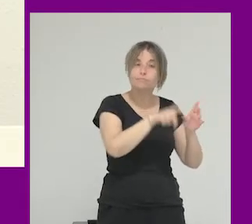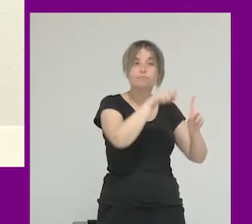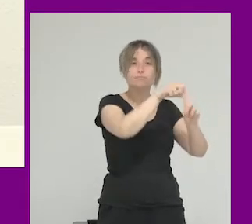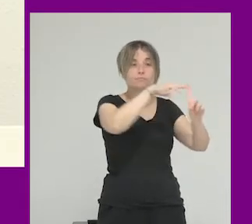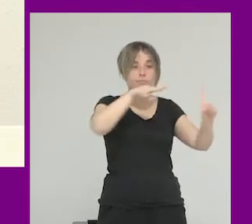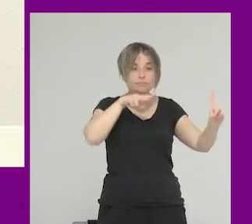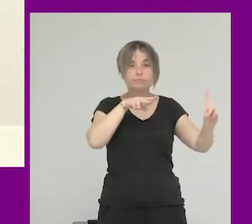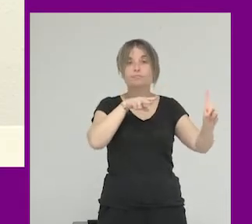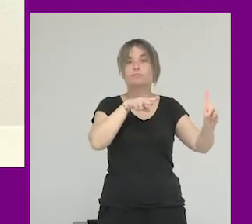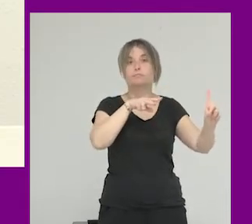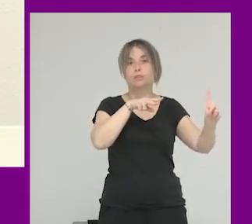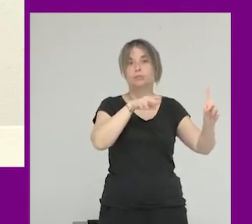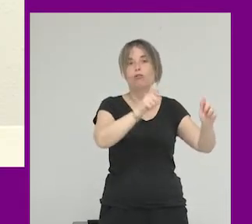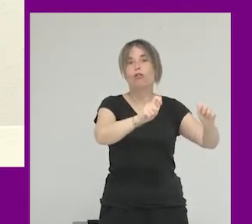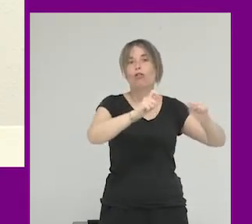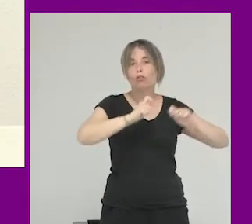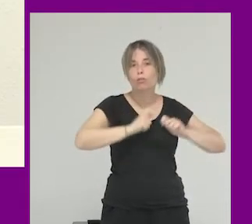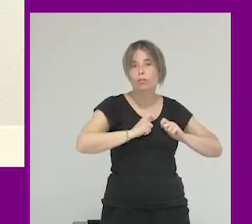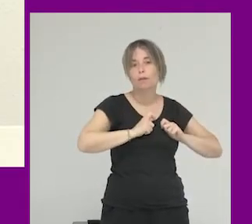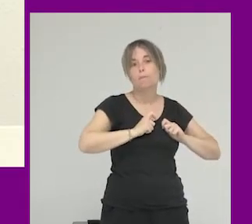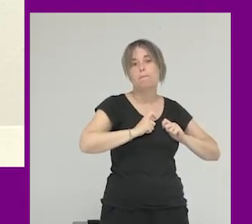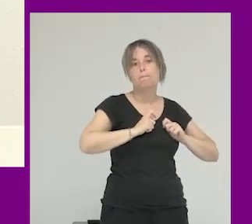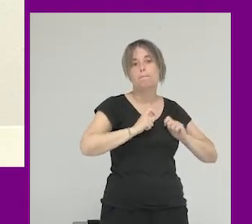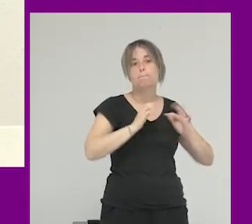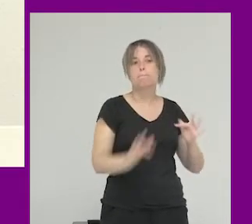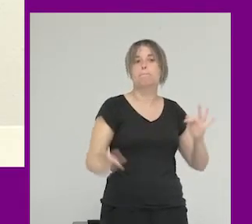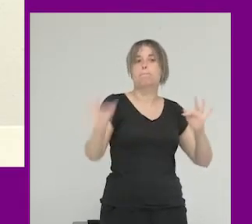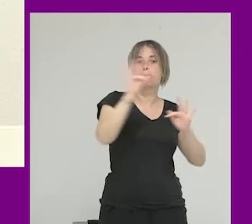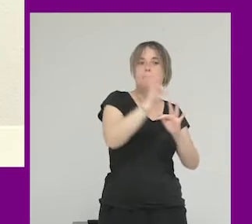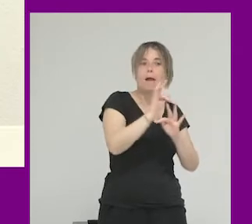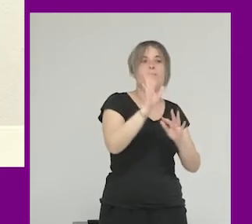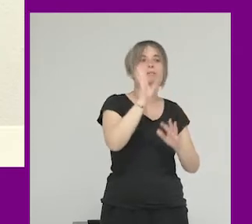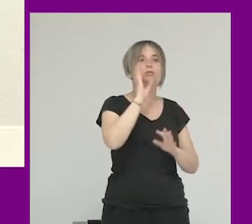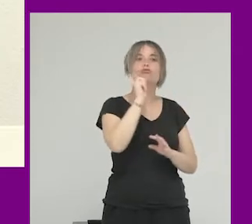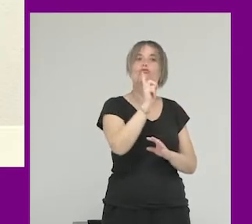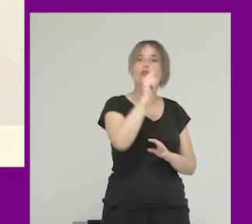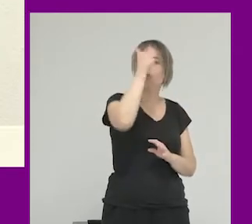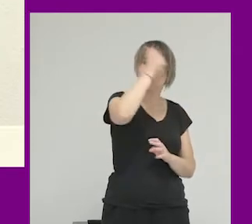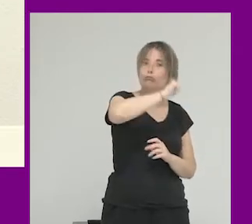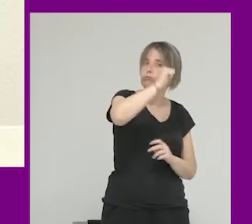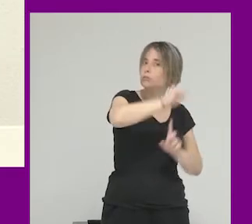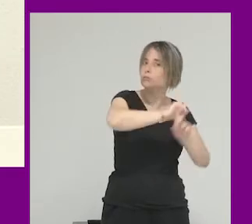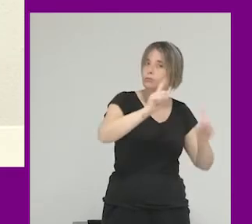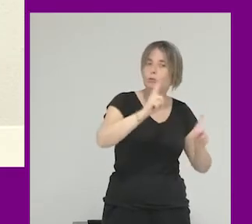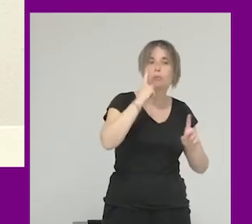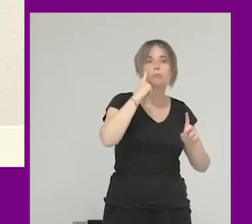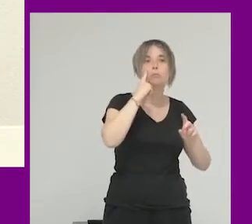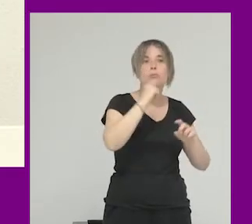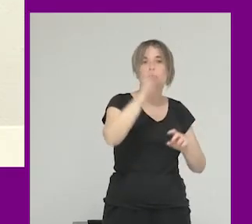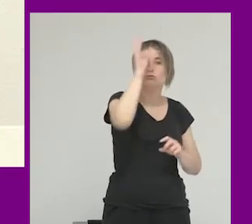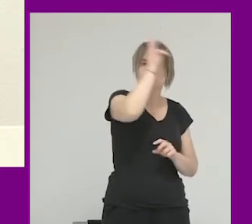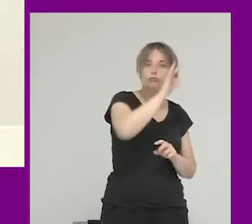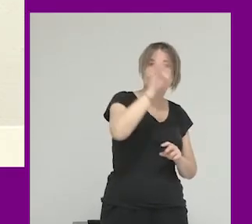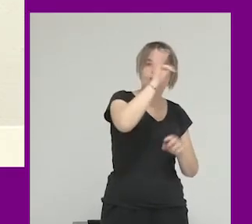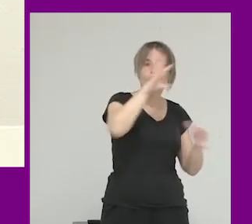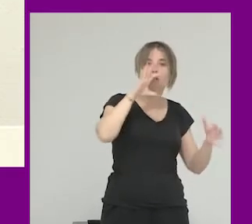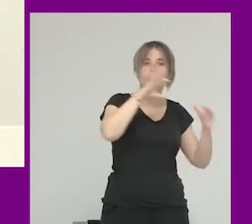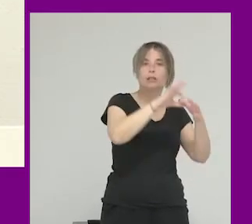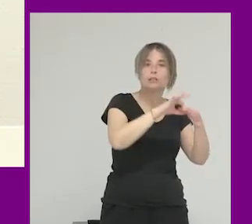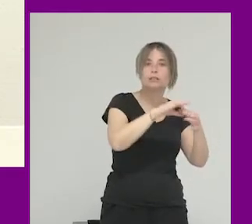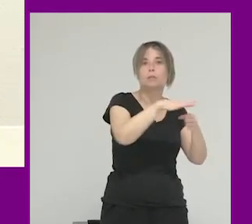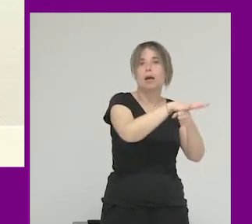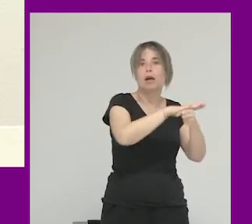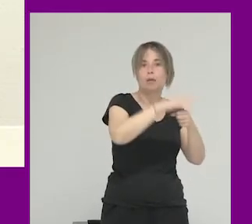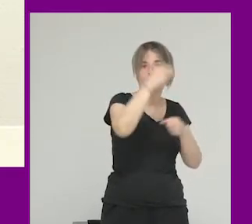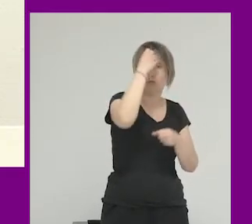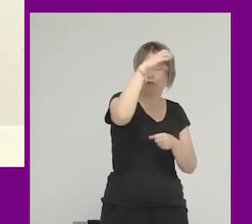visión aportarían, sumarían a esa visión de la que tienen los hombres más teóricos en el tema del ámbito de las